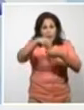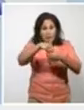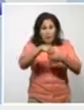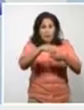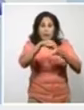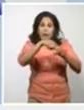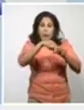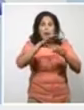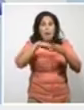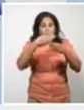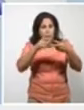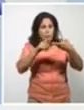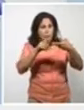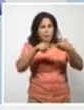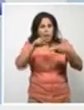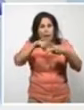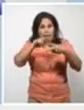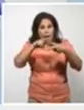Le sigue La Habana con el